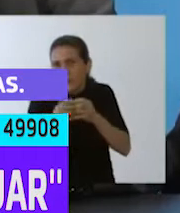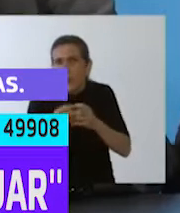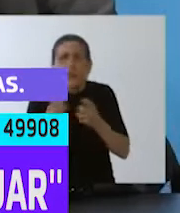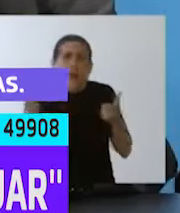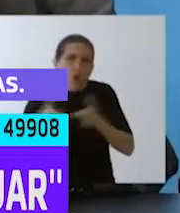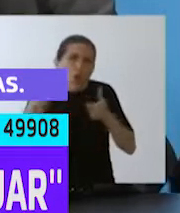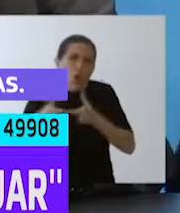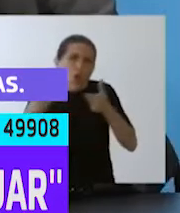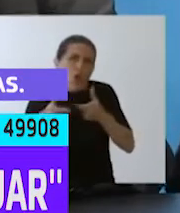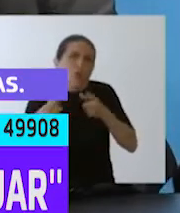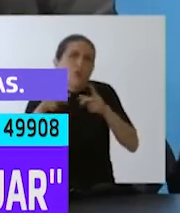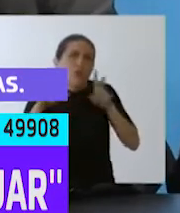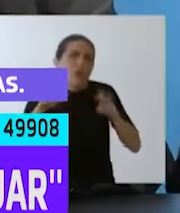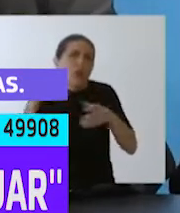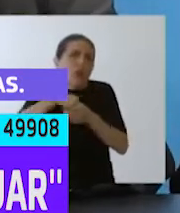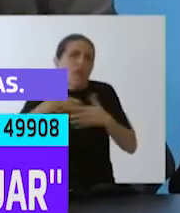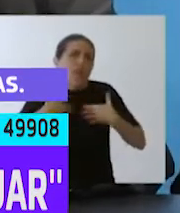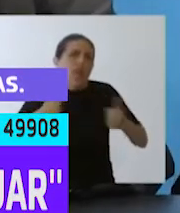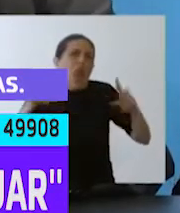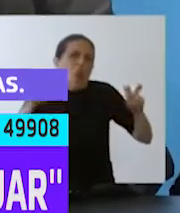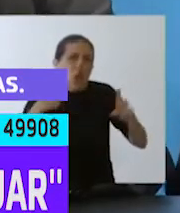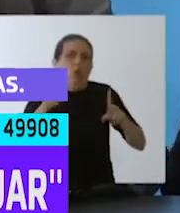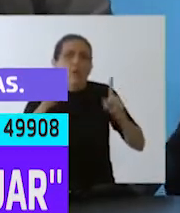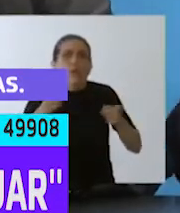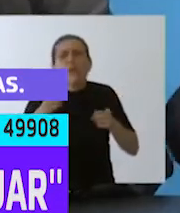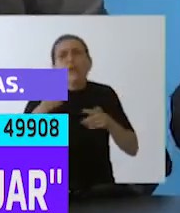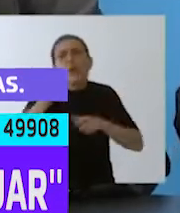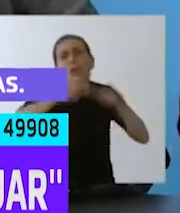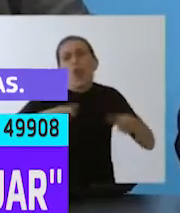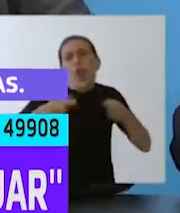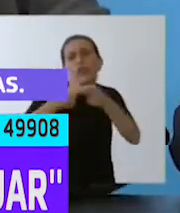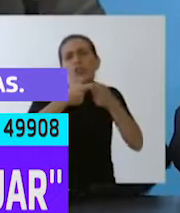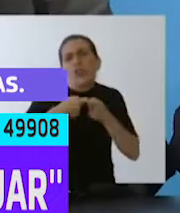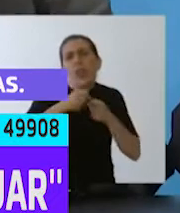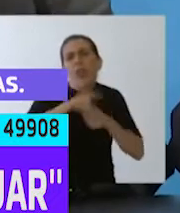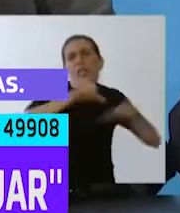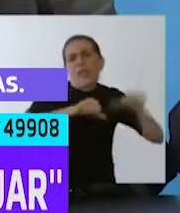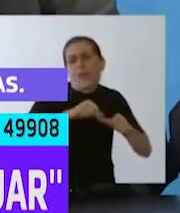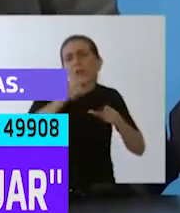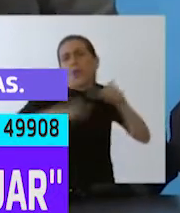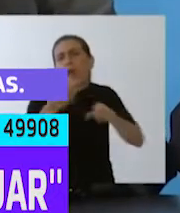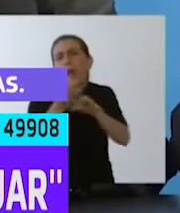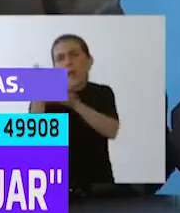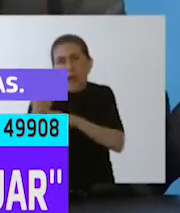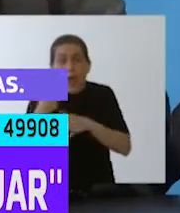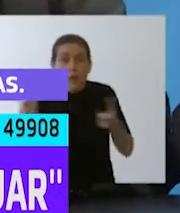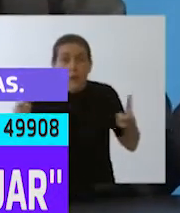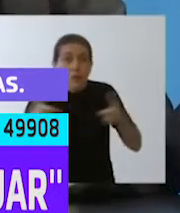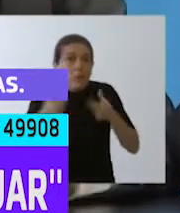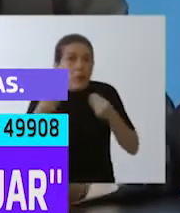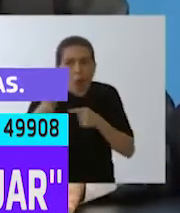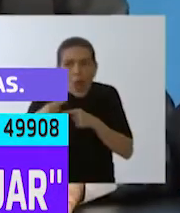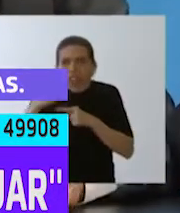un año, pero no la vamos a tener para esta temporada. Claro. Eso también hay que dejar las fantasías claras. Sí. Para esta